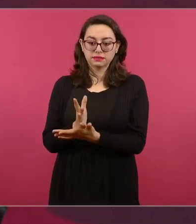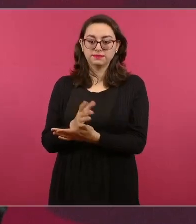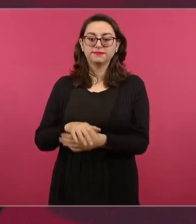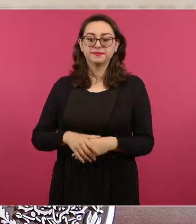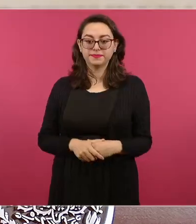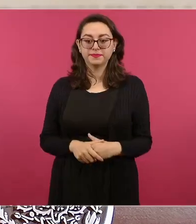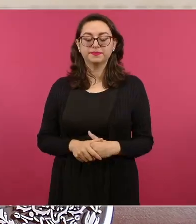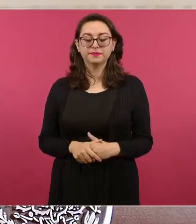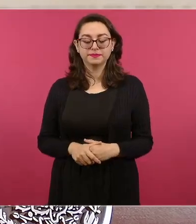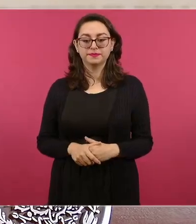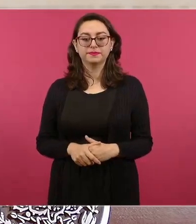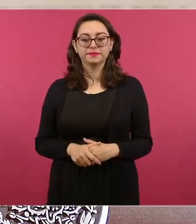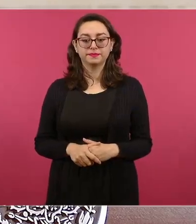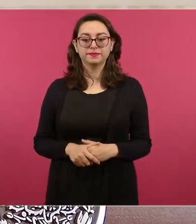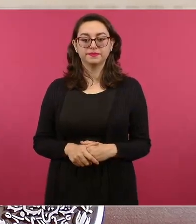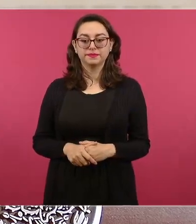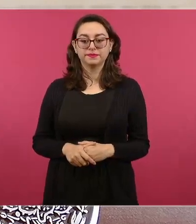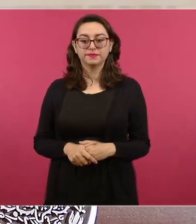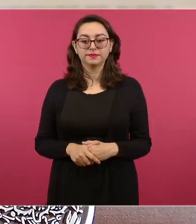con